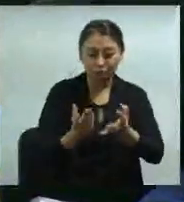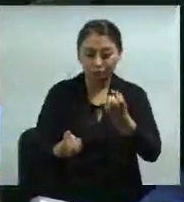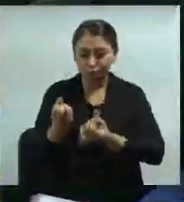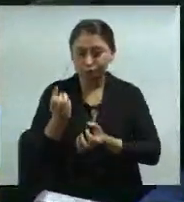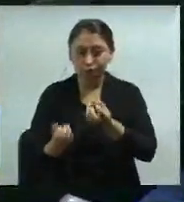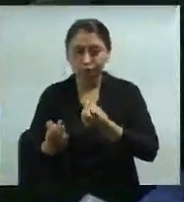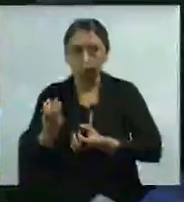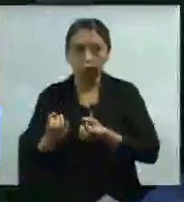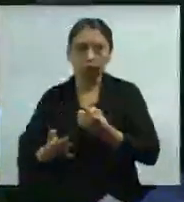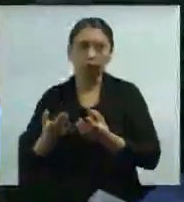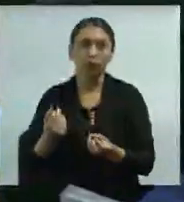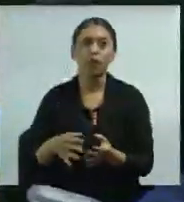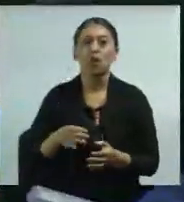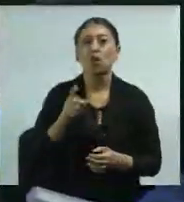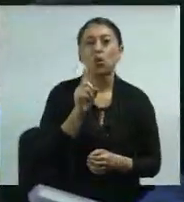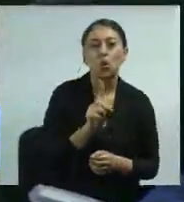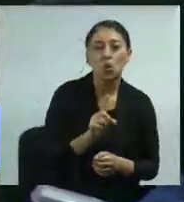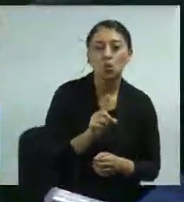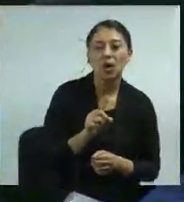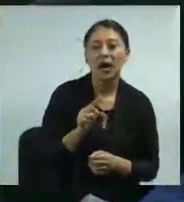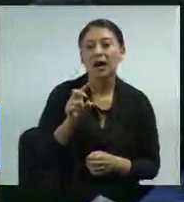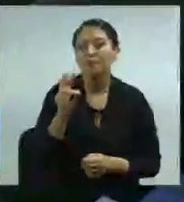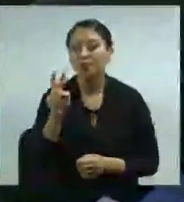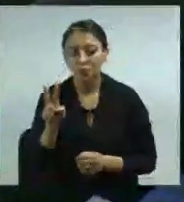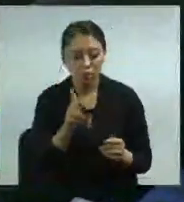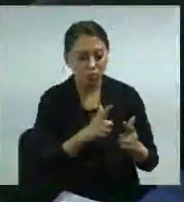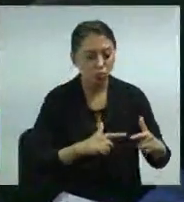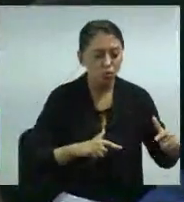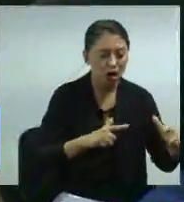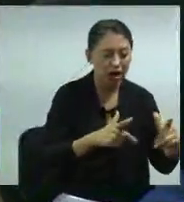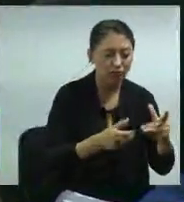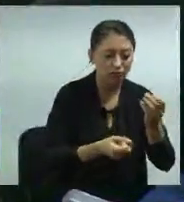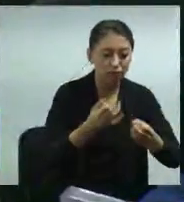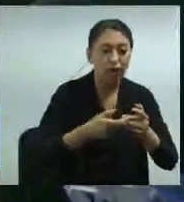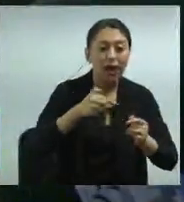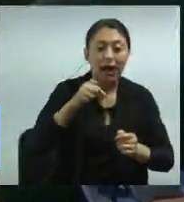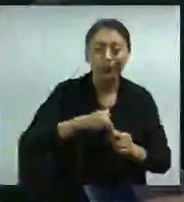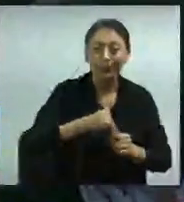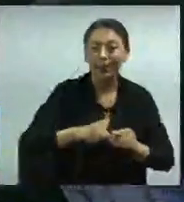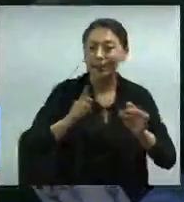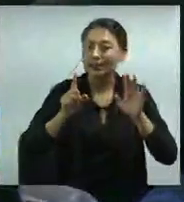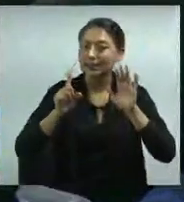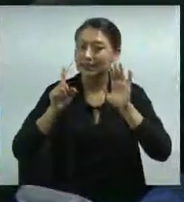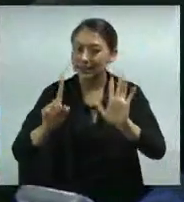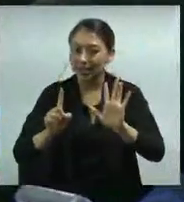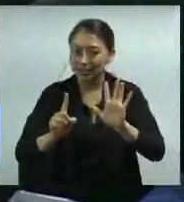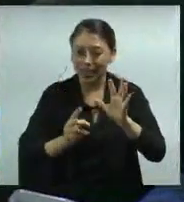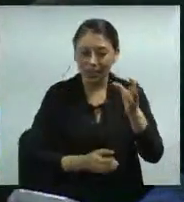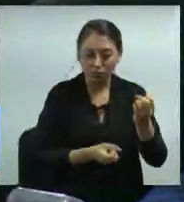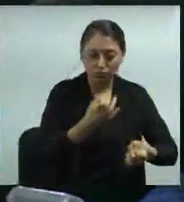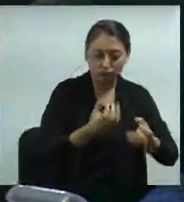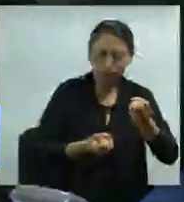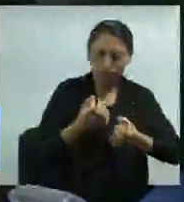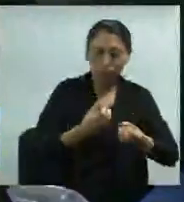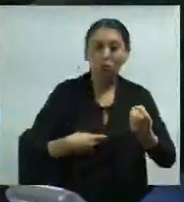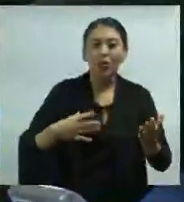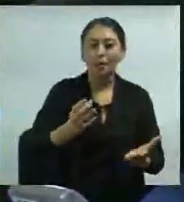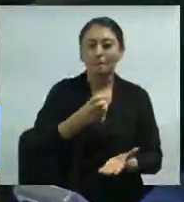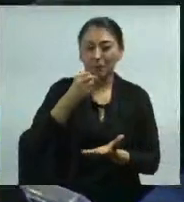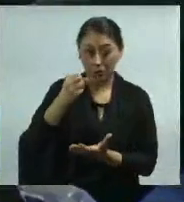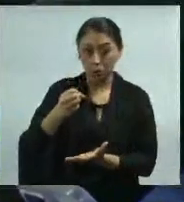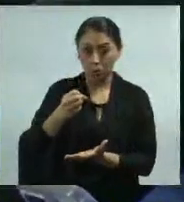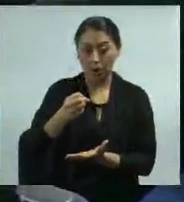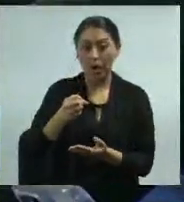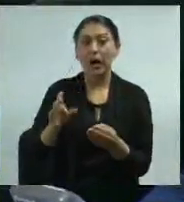tenido antes, pues solo 1 o 2 plataformas se habían quemado, ahorita son las 6 plataformas que se están quemando. Entonces